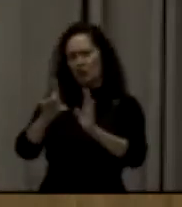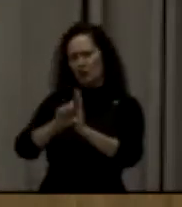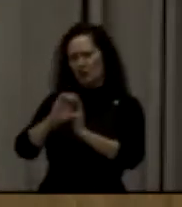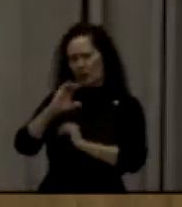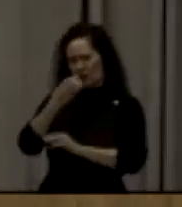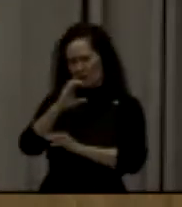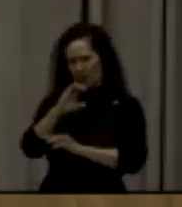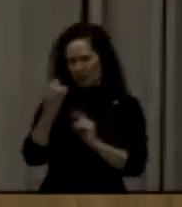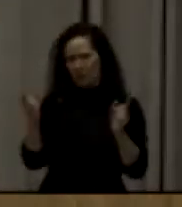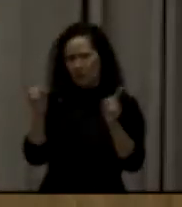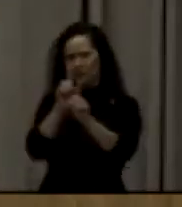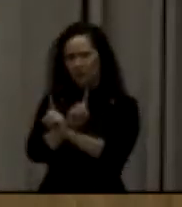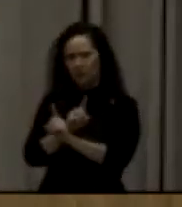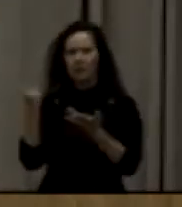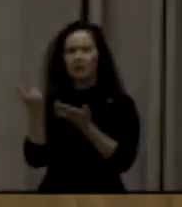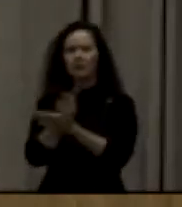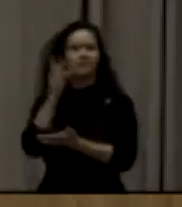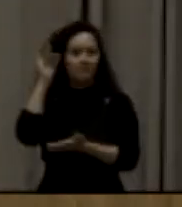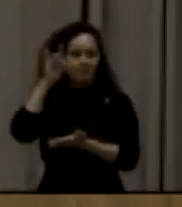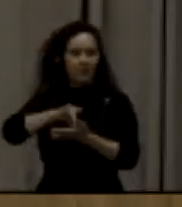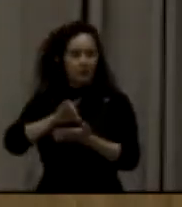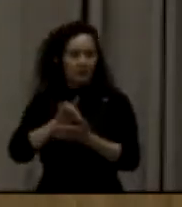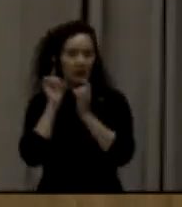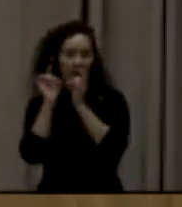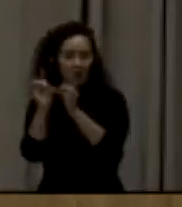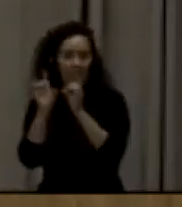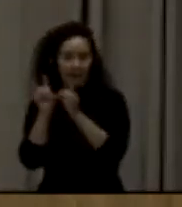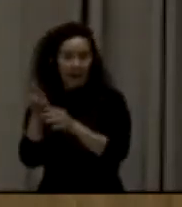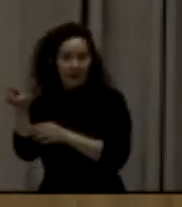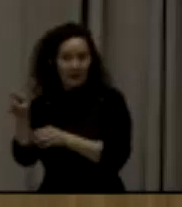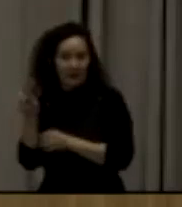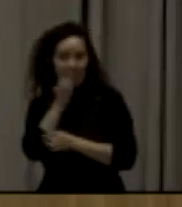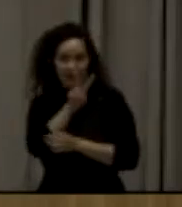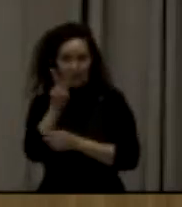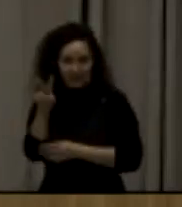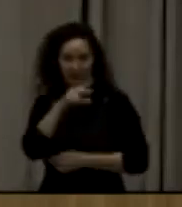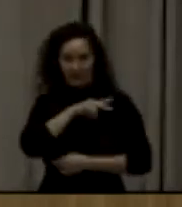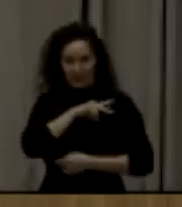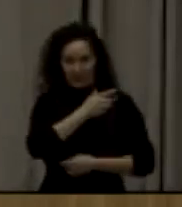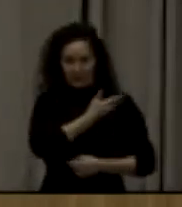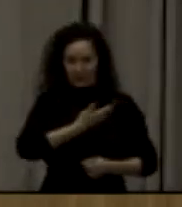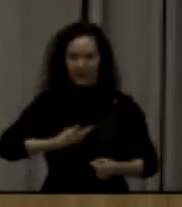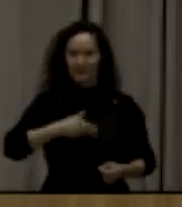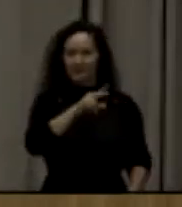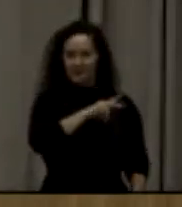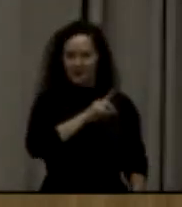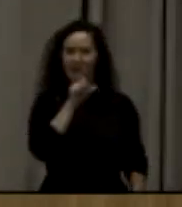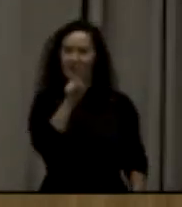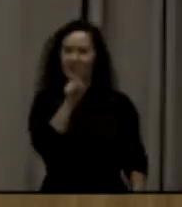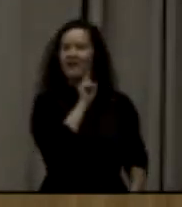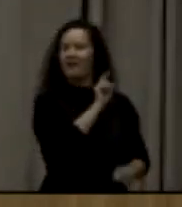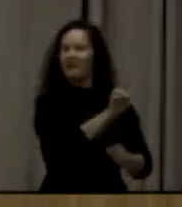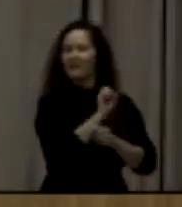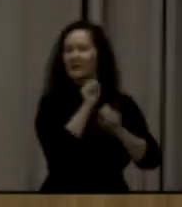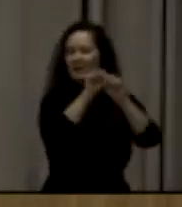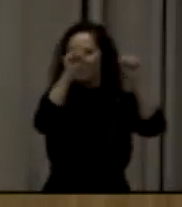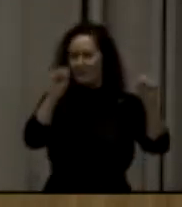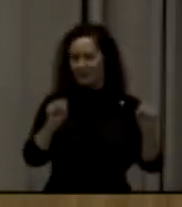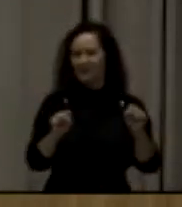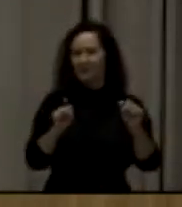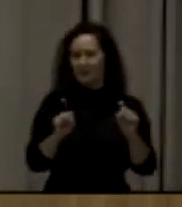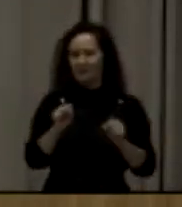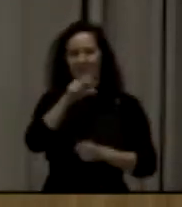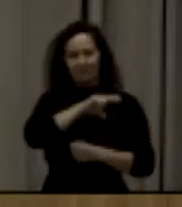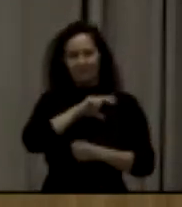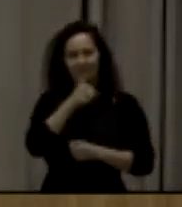de lo que efectivamente fue la privatización en Venezuela en Venezuela se privatizó el sistema en el año